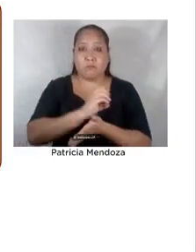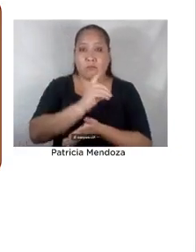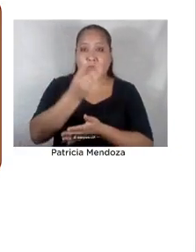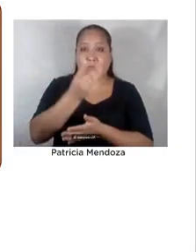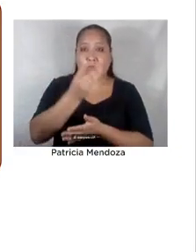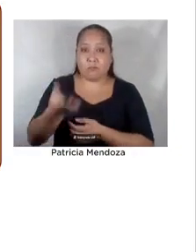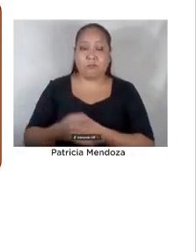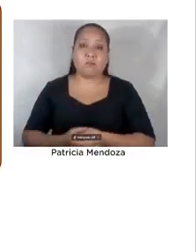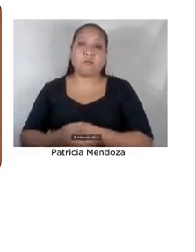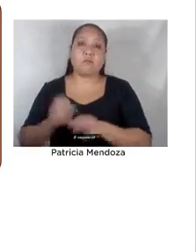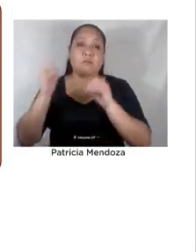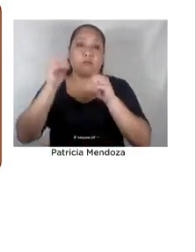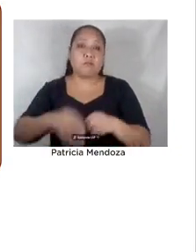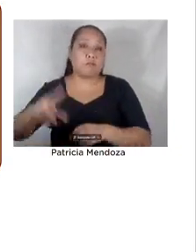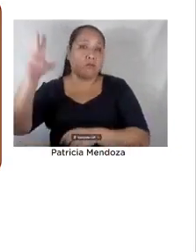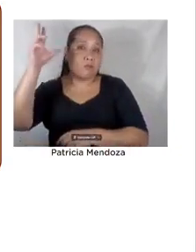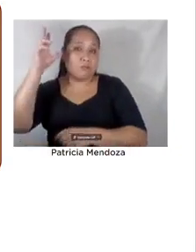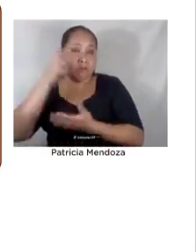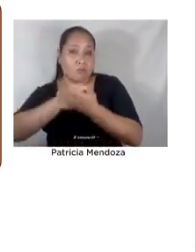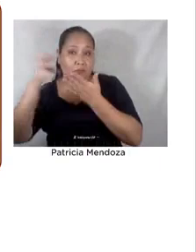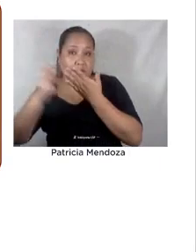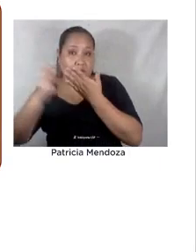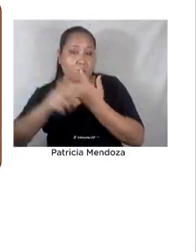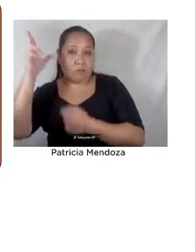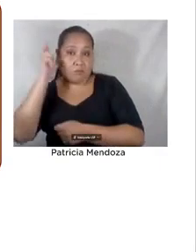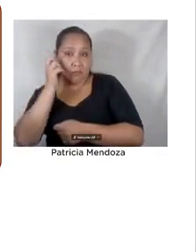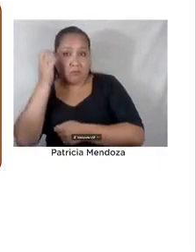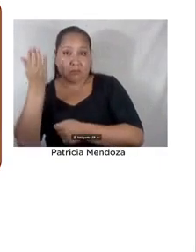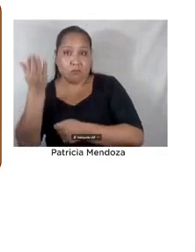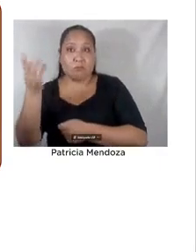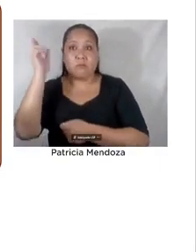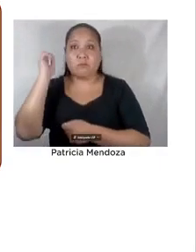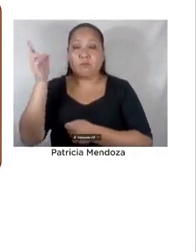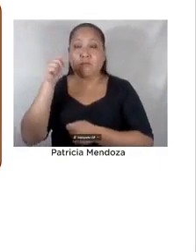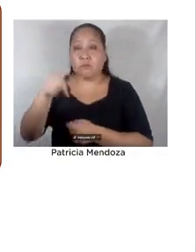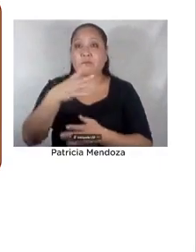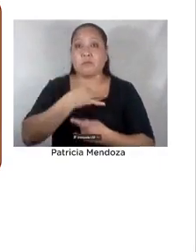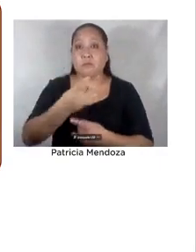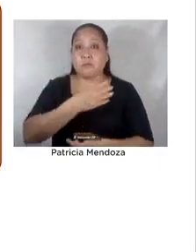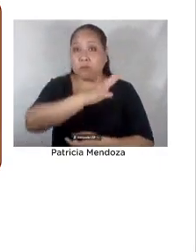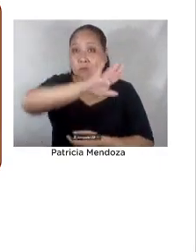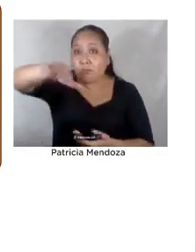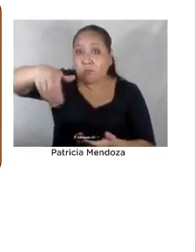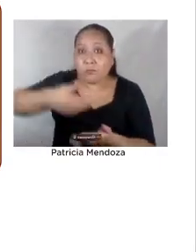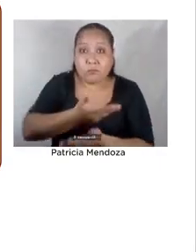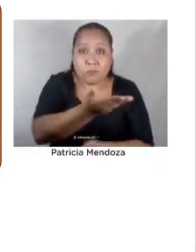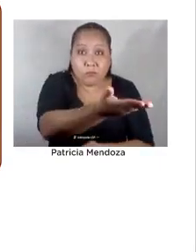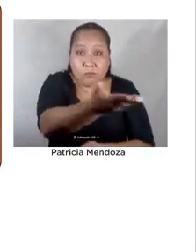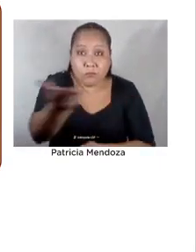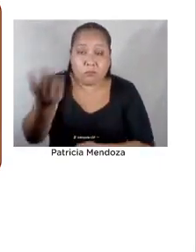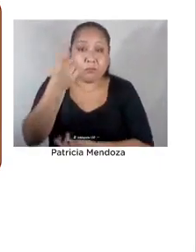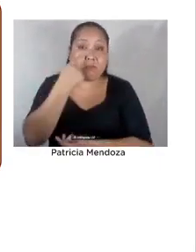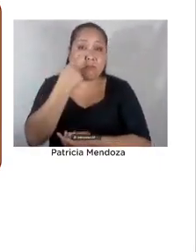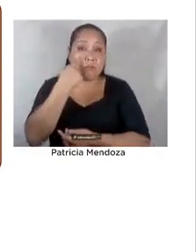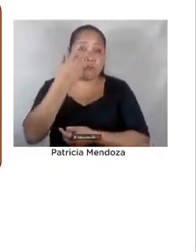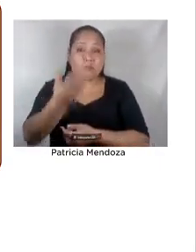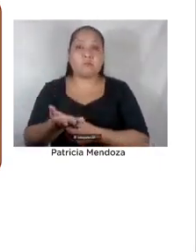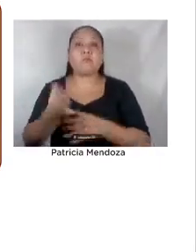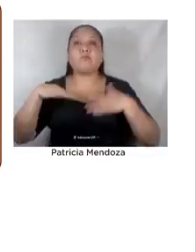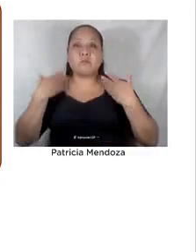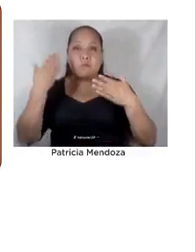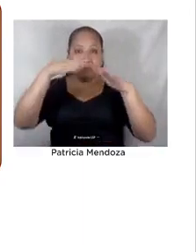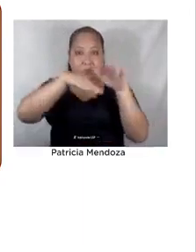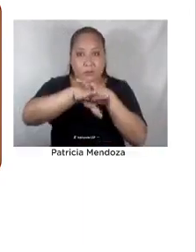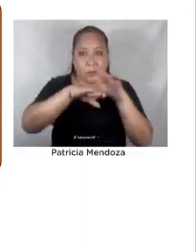la plataforma Te Escucho Docente y nos interesa que pueda ser conocida por todas y todos los docentes y que ingresen en